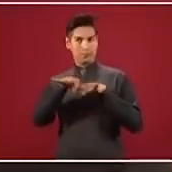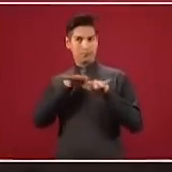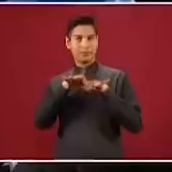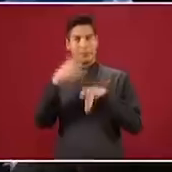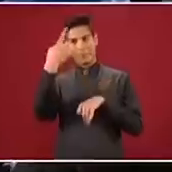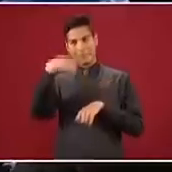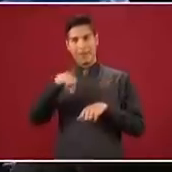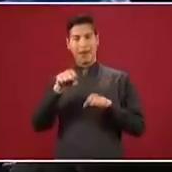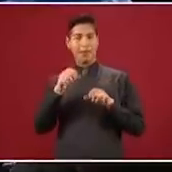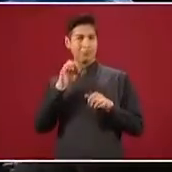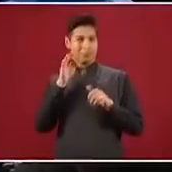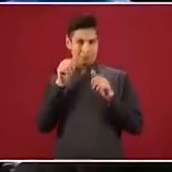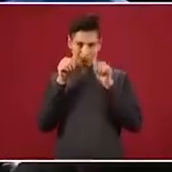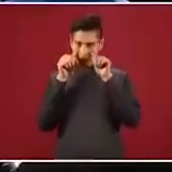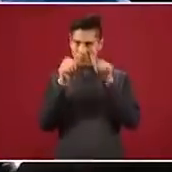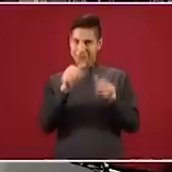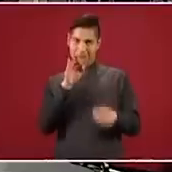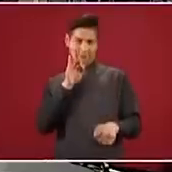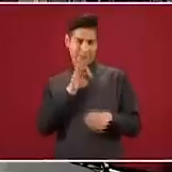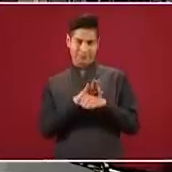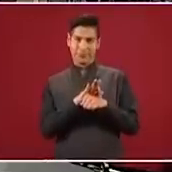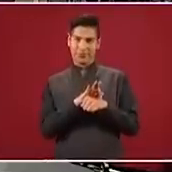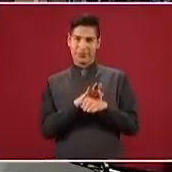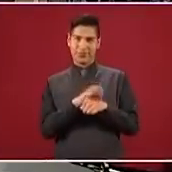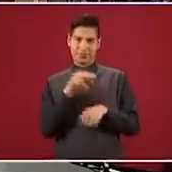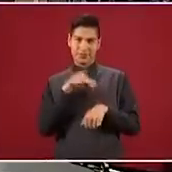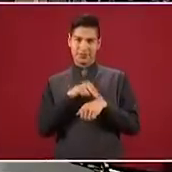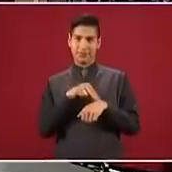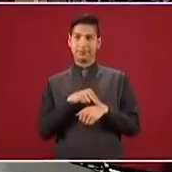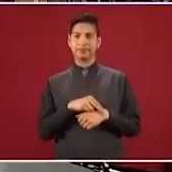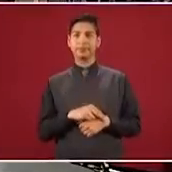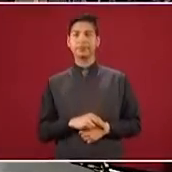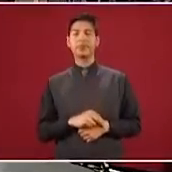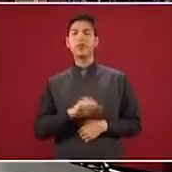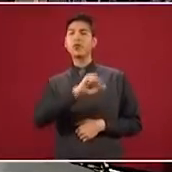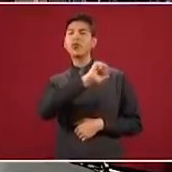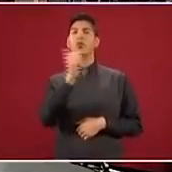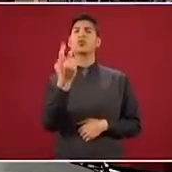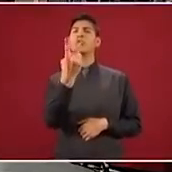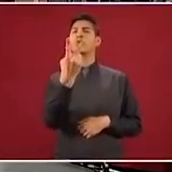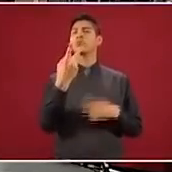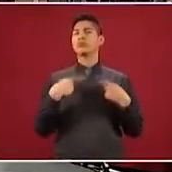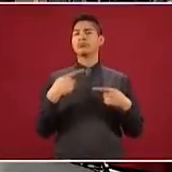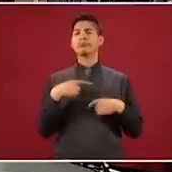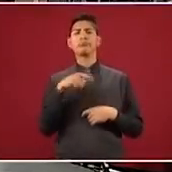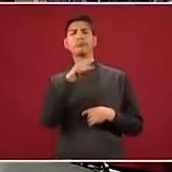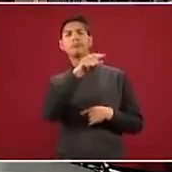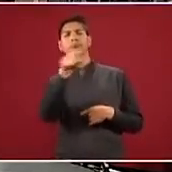asegurada. Bueno, vámonos por acá. Dos.